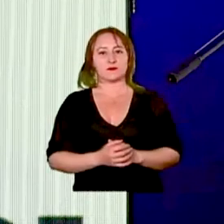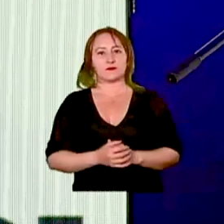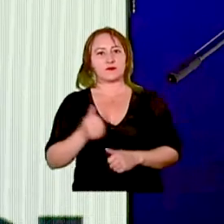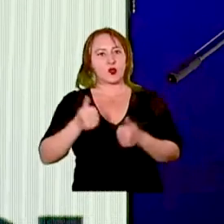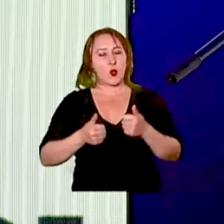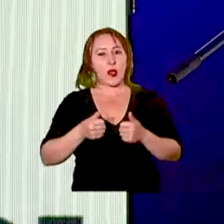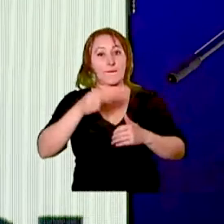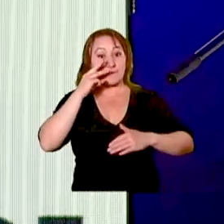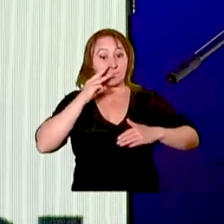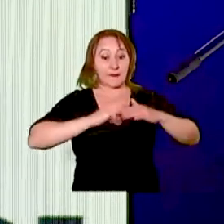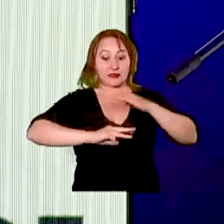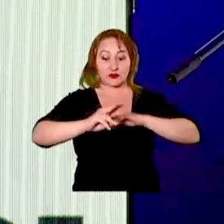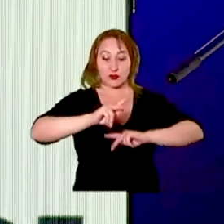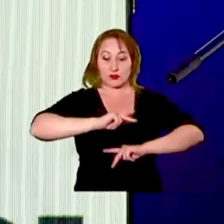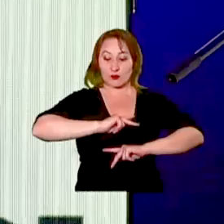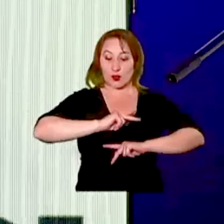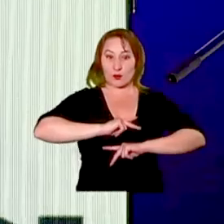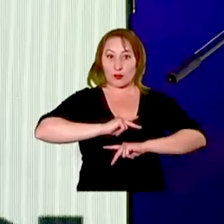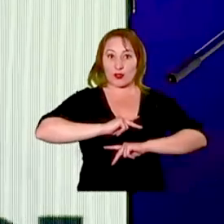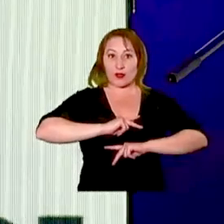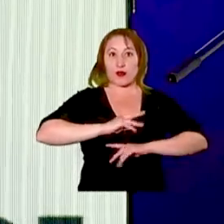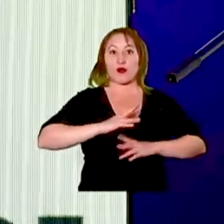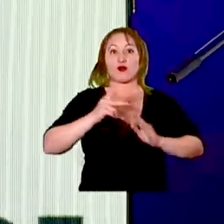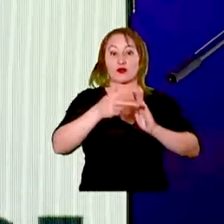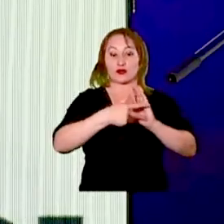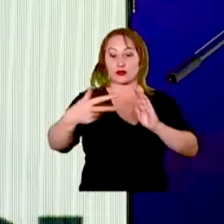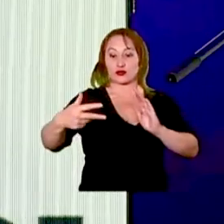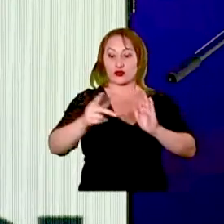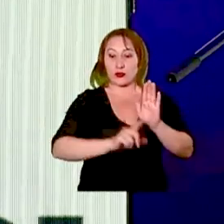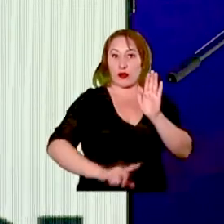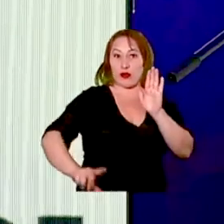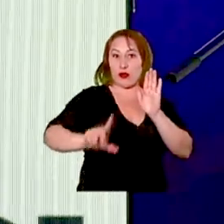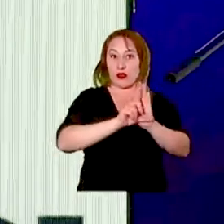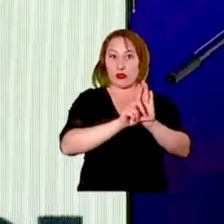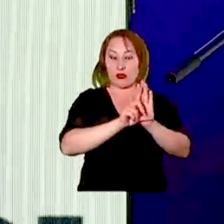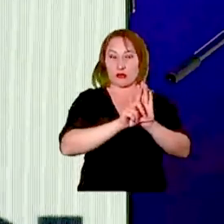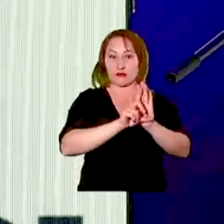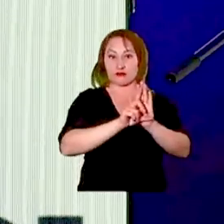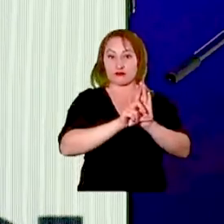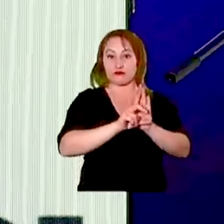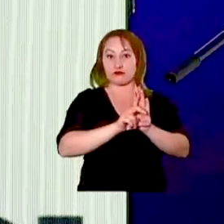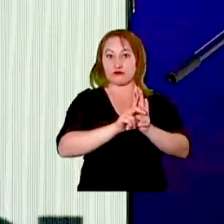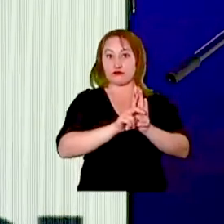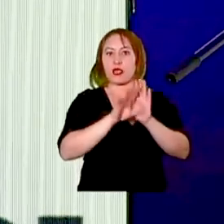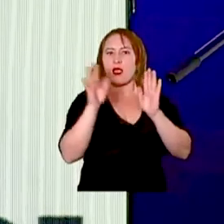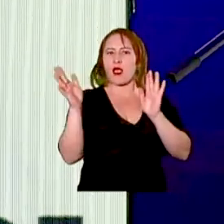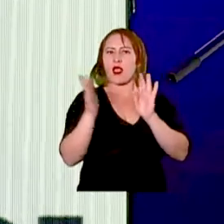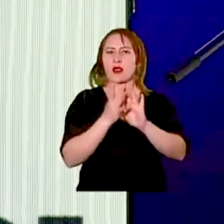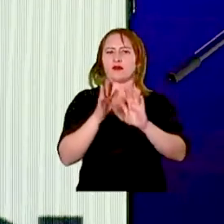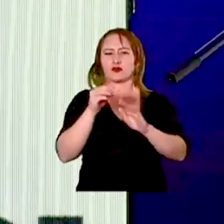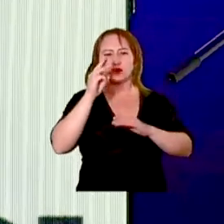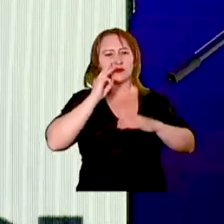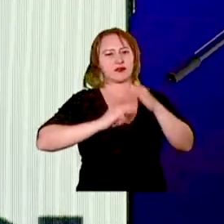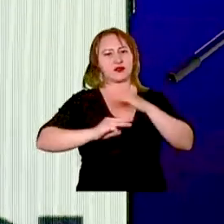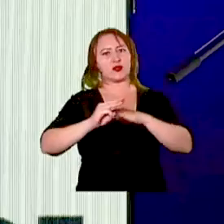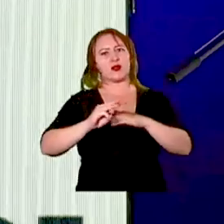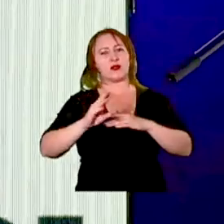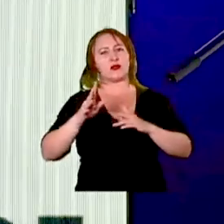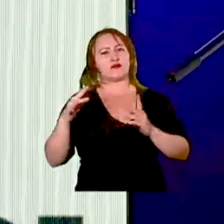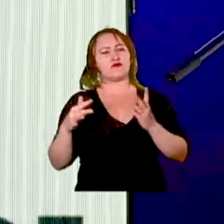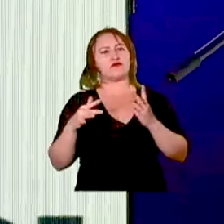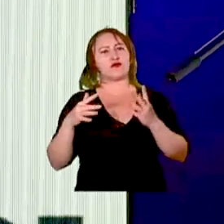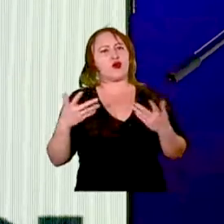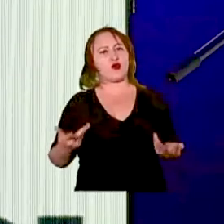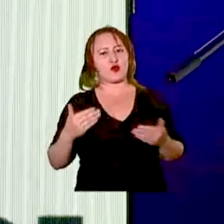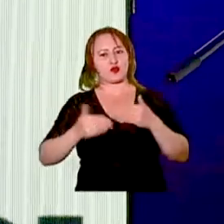la misionalidad propia, constitucional y legalmente entregada a la Procuraduría, determinada por la misionalidad de intervención